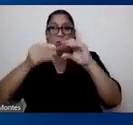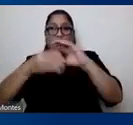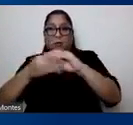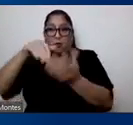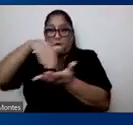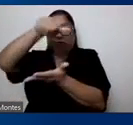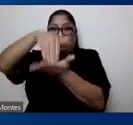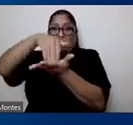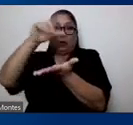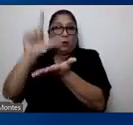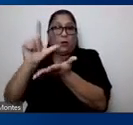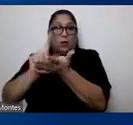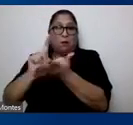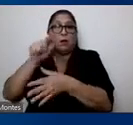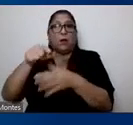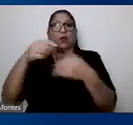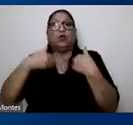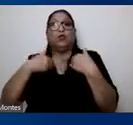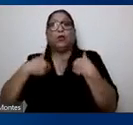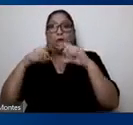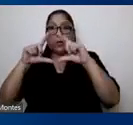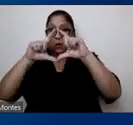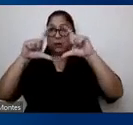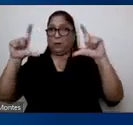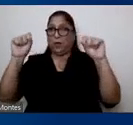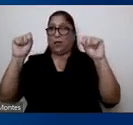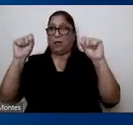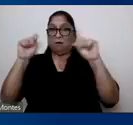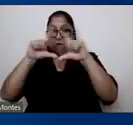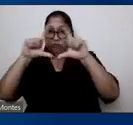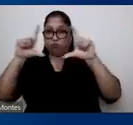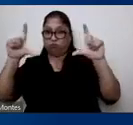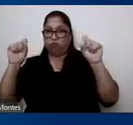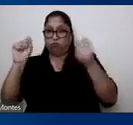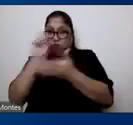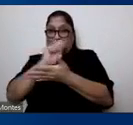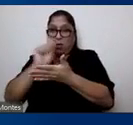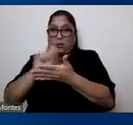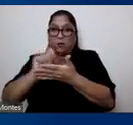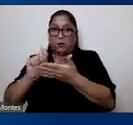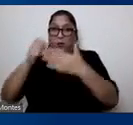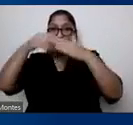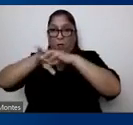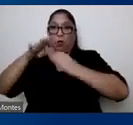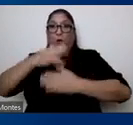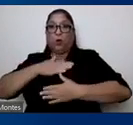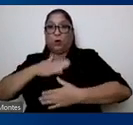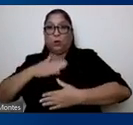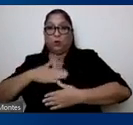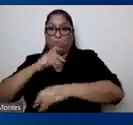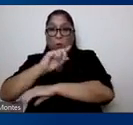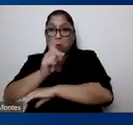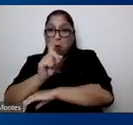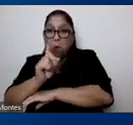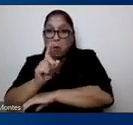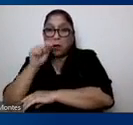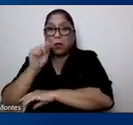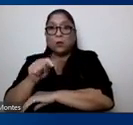Ellos contenían esta pequeña leyenda, o esta gran leyenda dentro de sus cuerpos, de los canes,